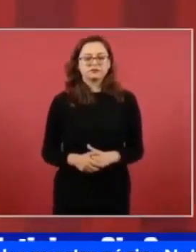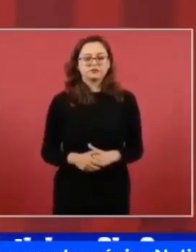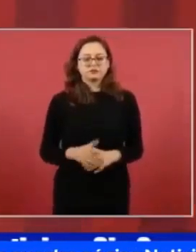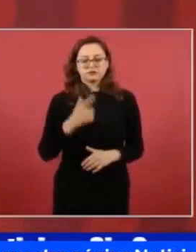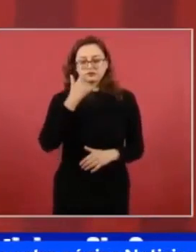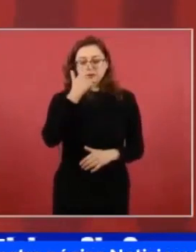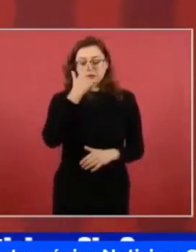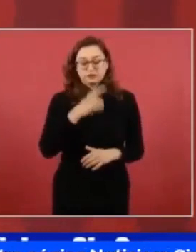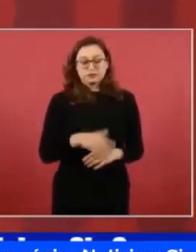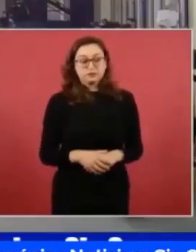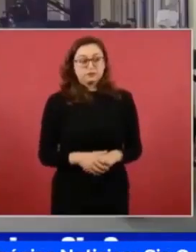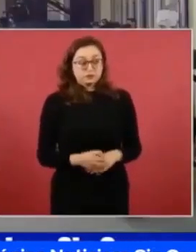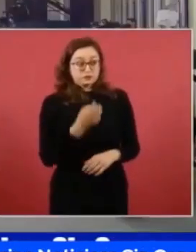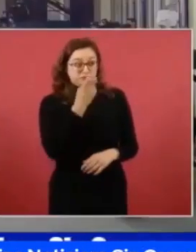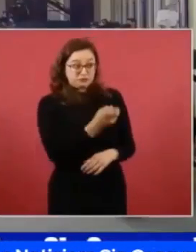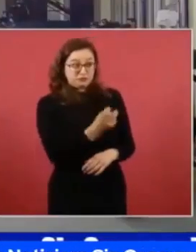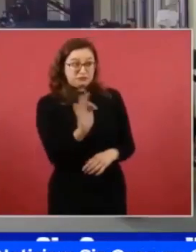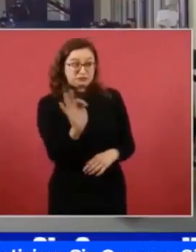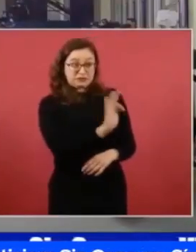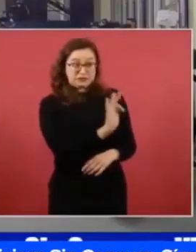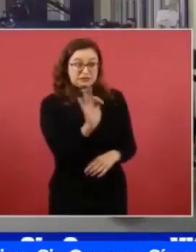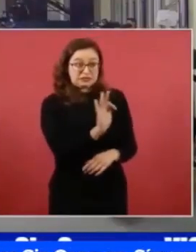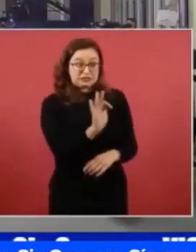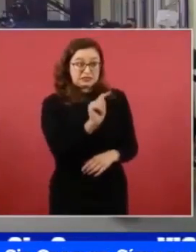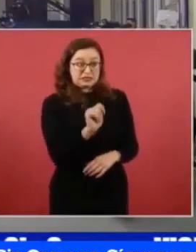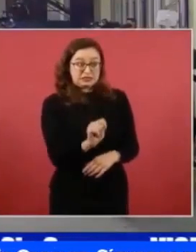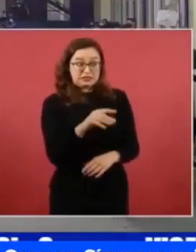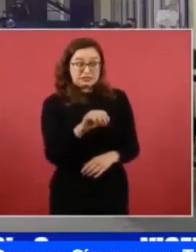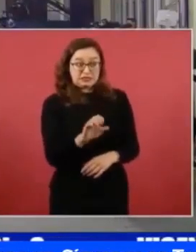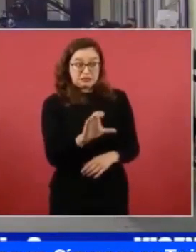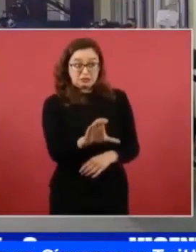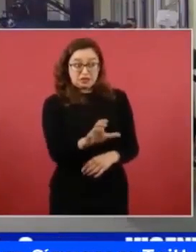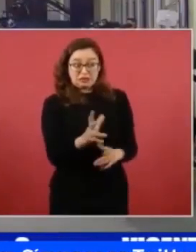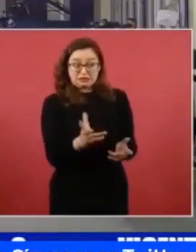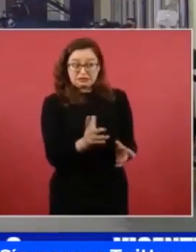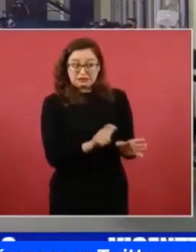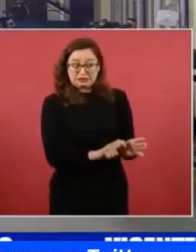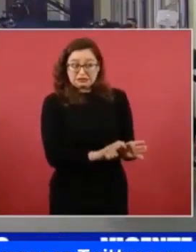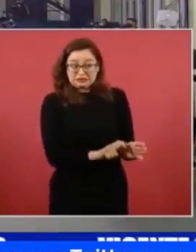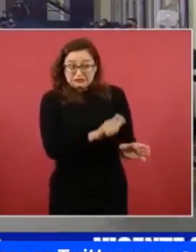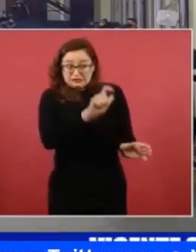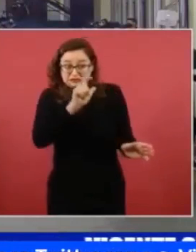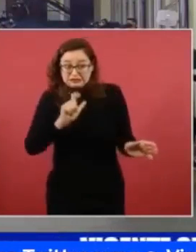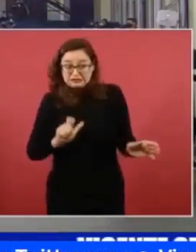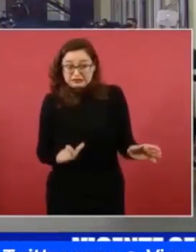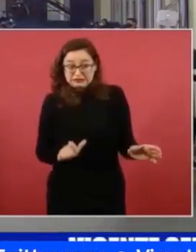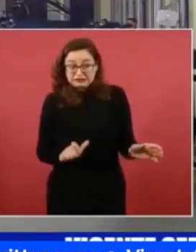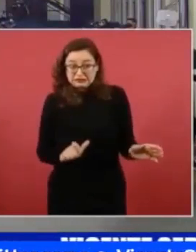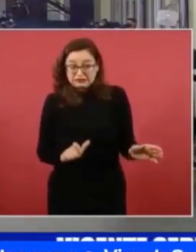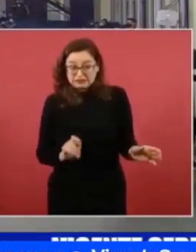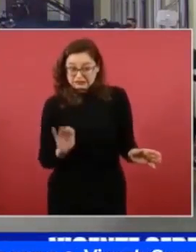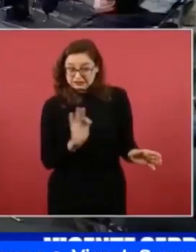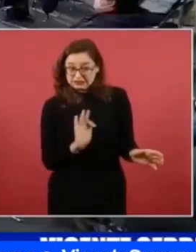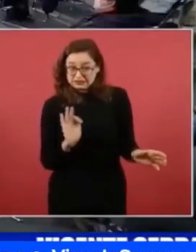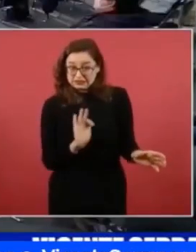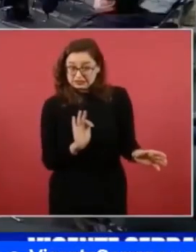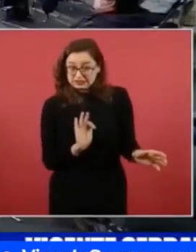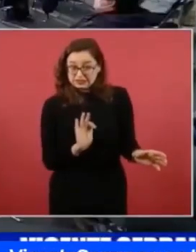él hablará también de esta posición de abandonar el tlc si no dan marcha atrás en estar en esta intención